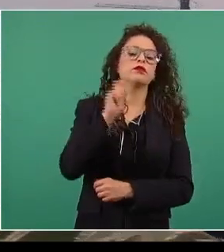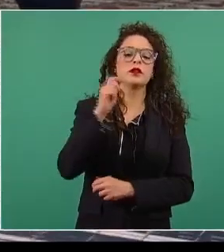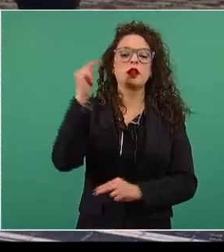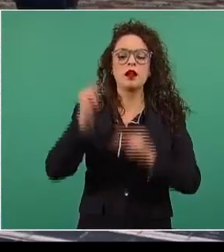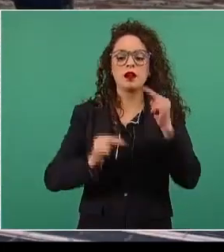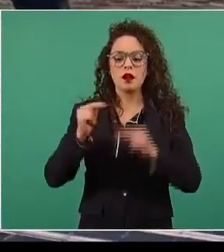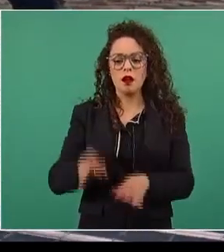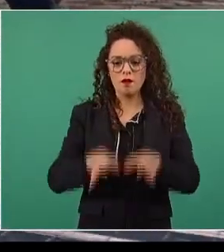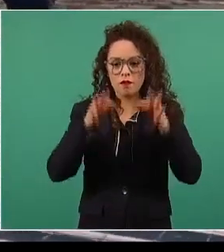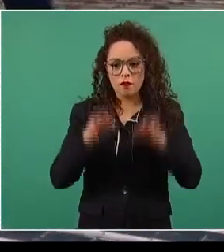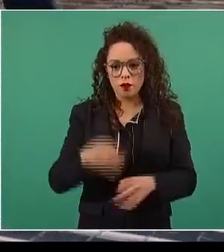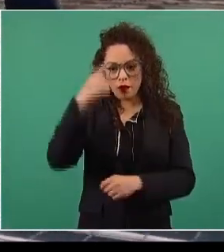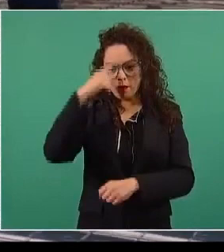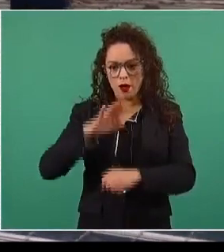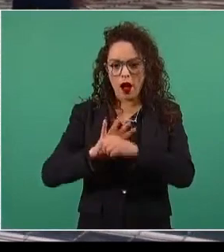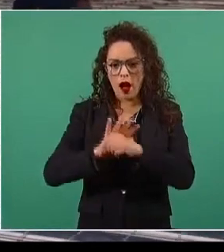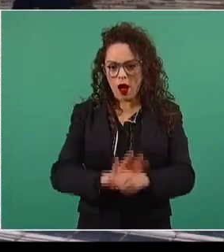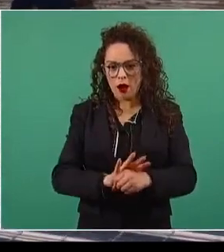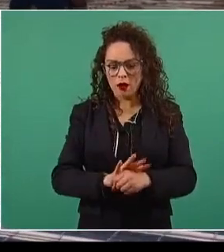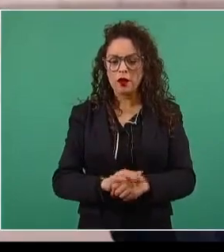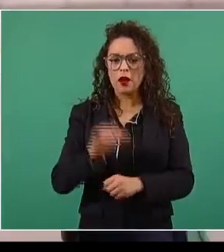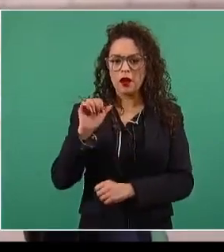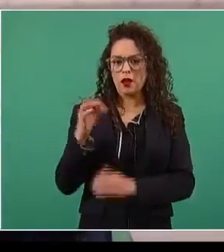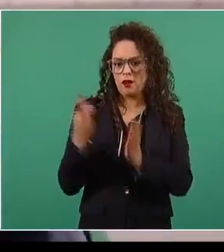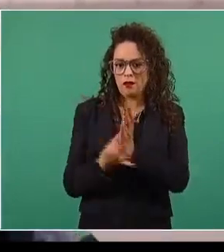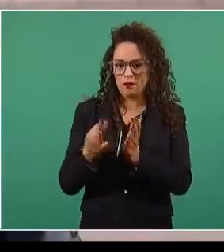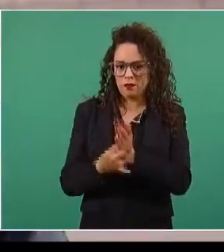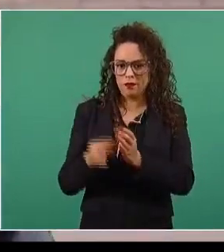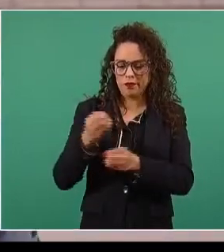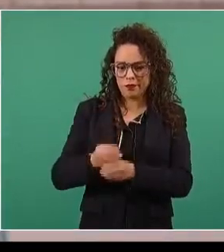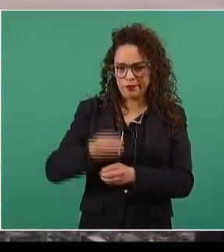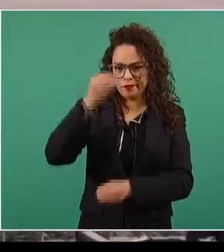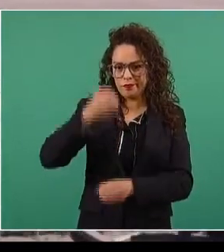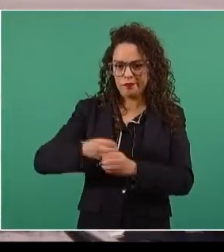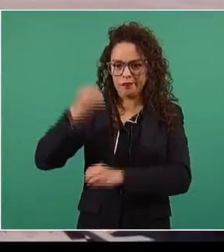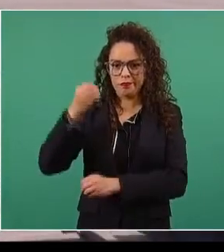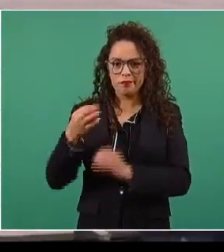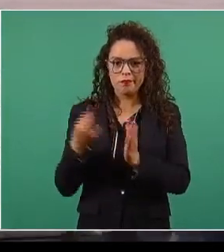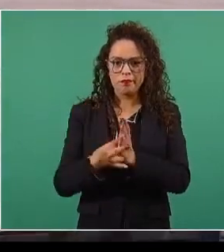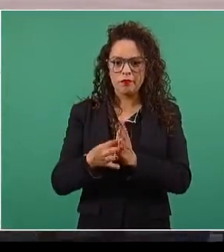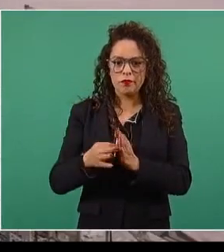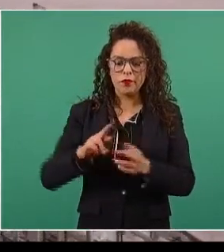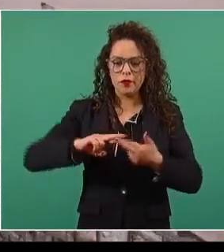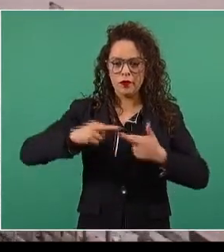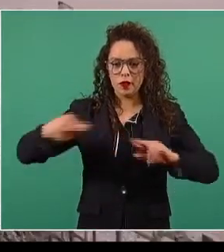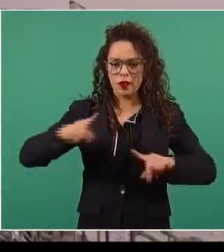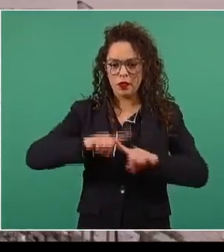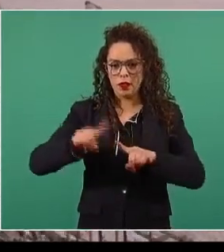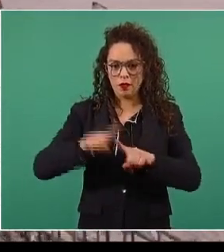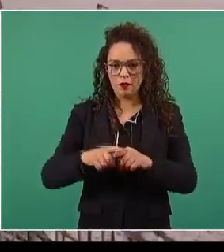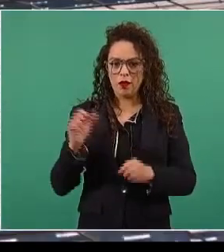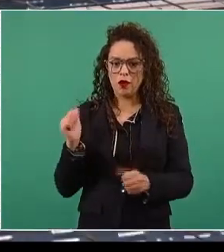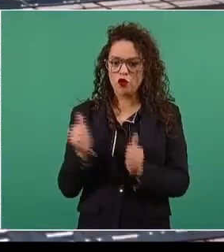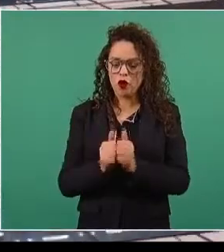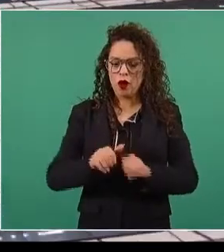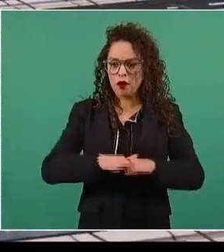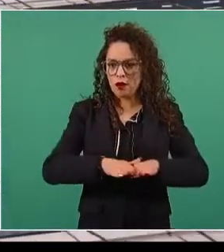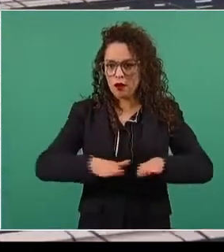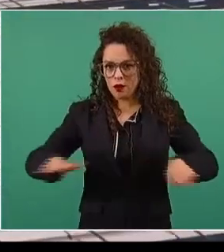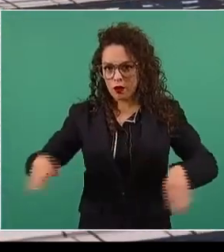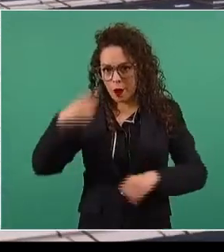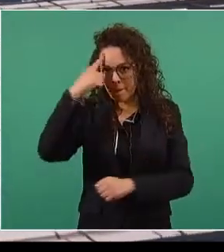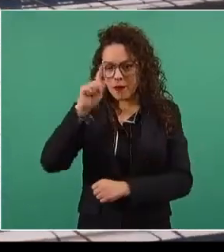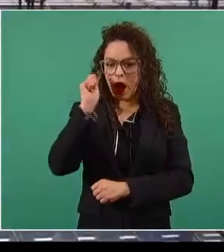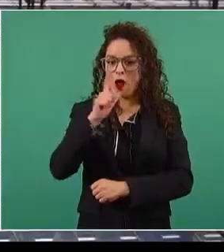de compresión, el apuntalamiento de los acero, el habilitado, la colocación y la nivelación de anclas sobre banquetas para